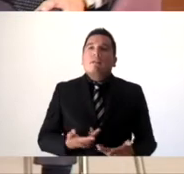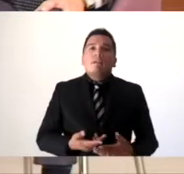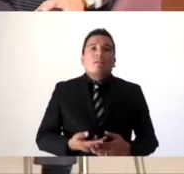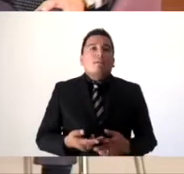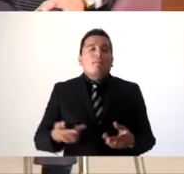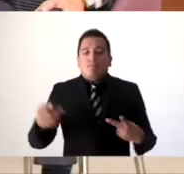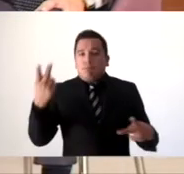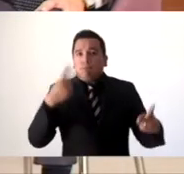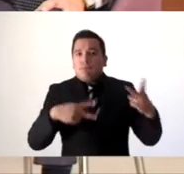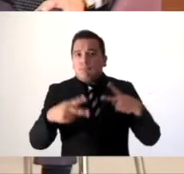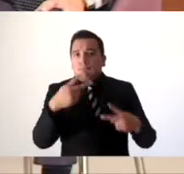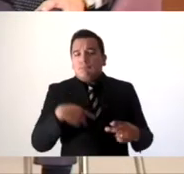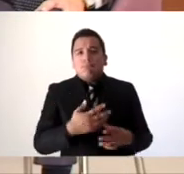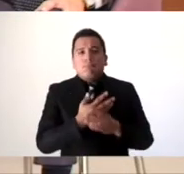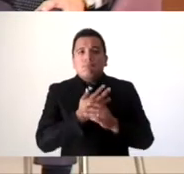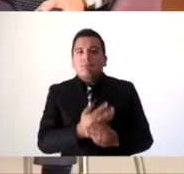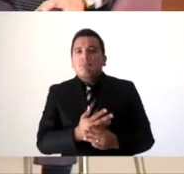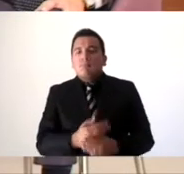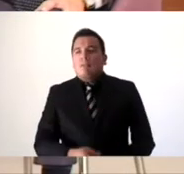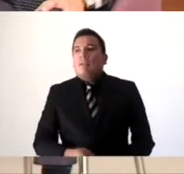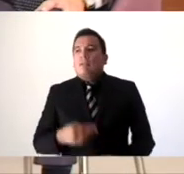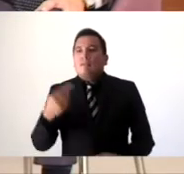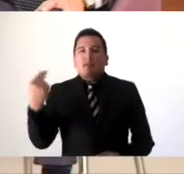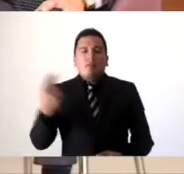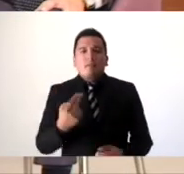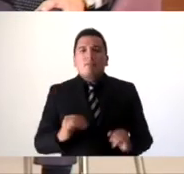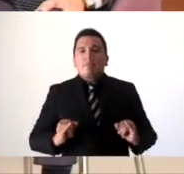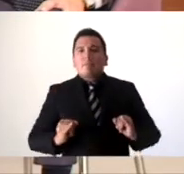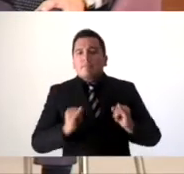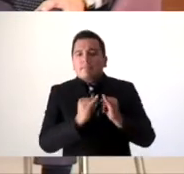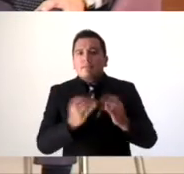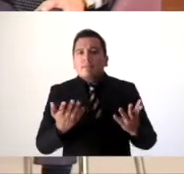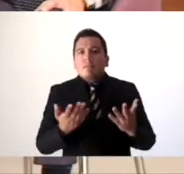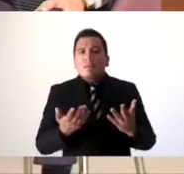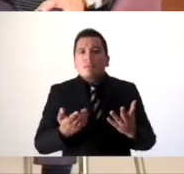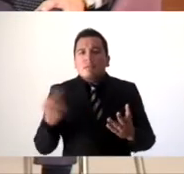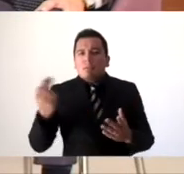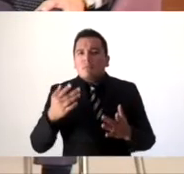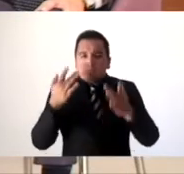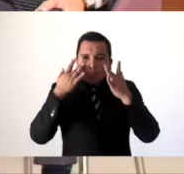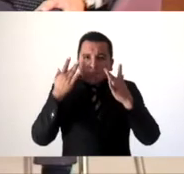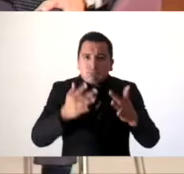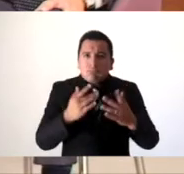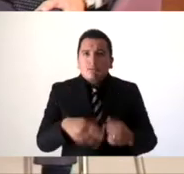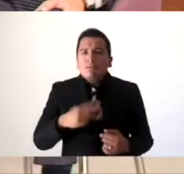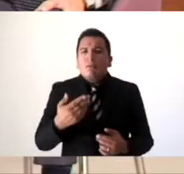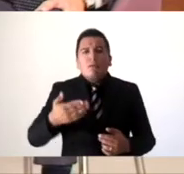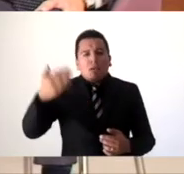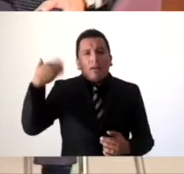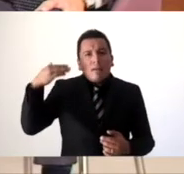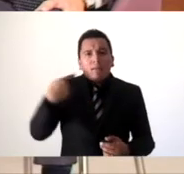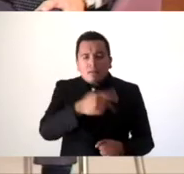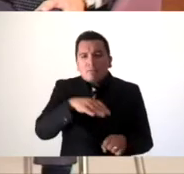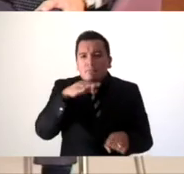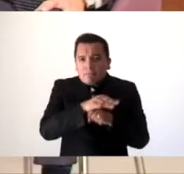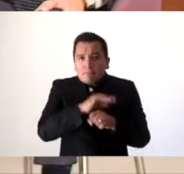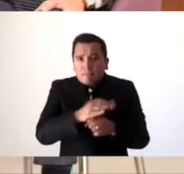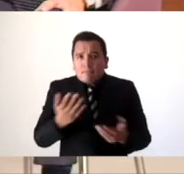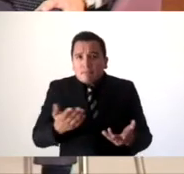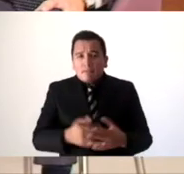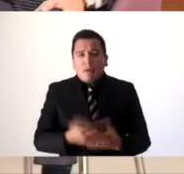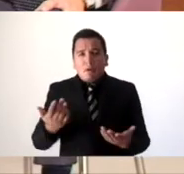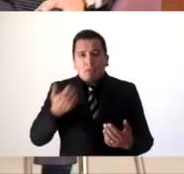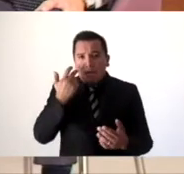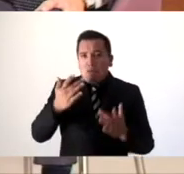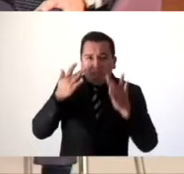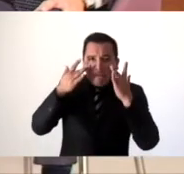que hoy quieren venir a dejar de lado todas las instituciones que curiosamente, ¿sí?, fueron las que organizaron las elecciones en donde muchos